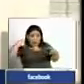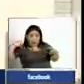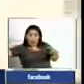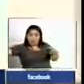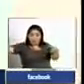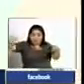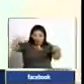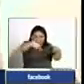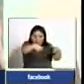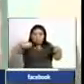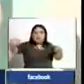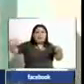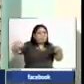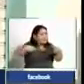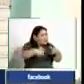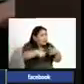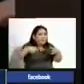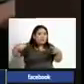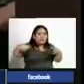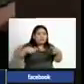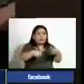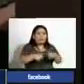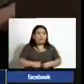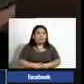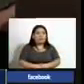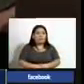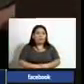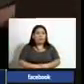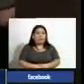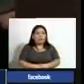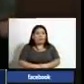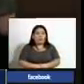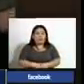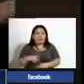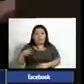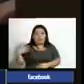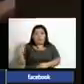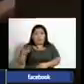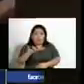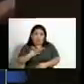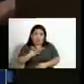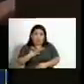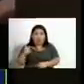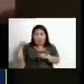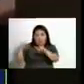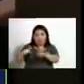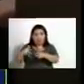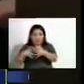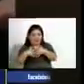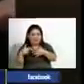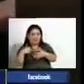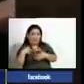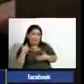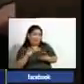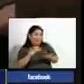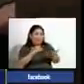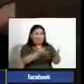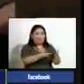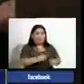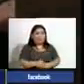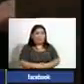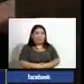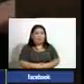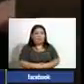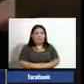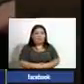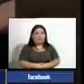que siempre les ha enviado. Nosotros somos una fuente para ellos. Y